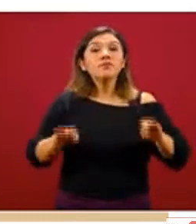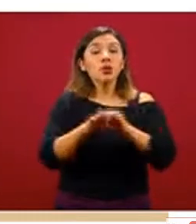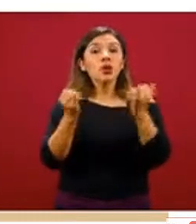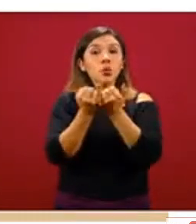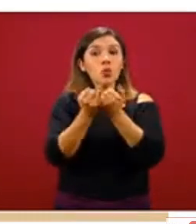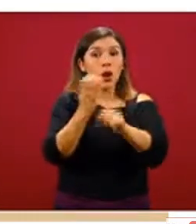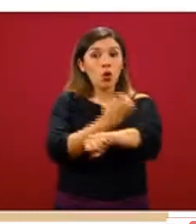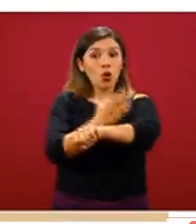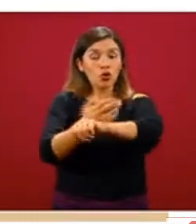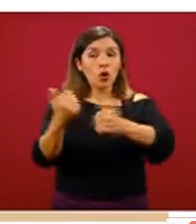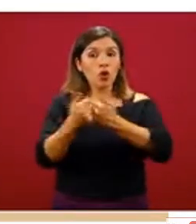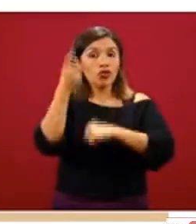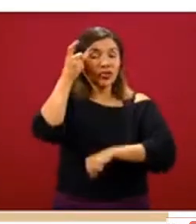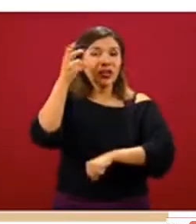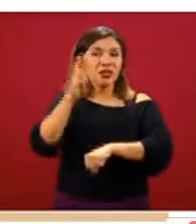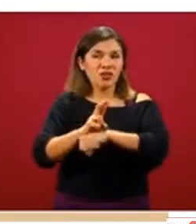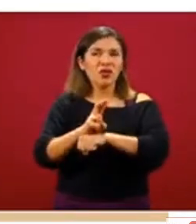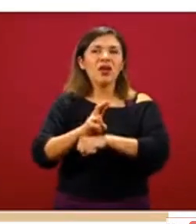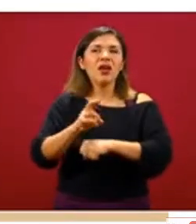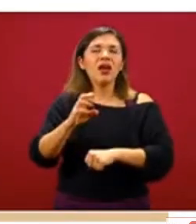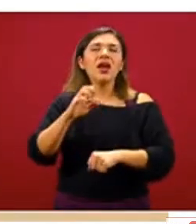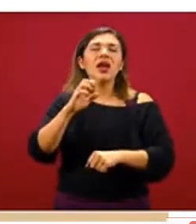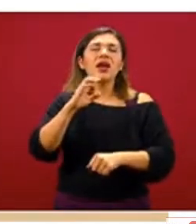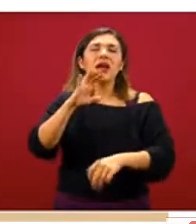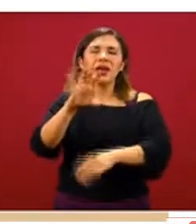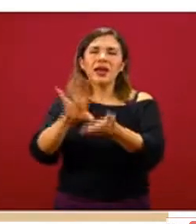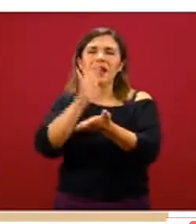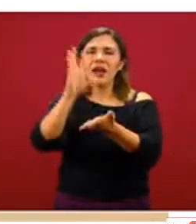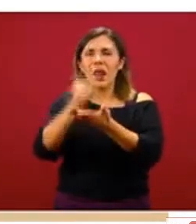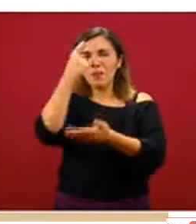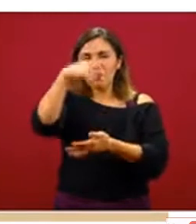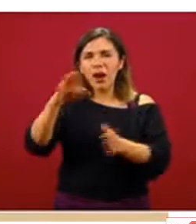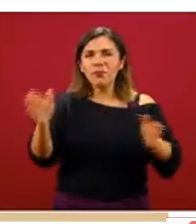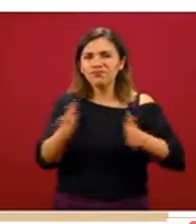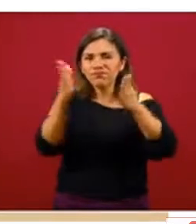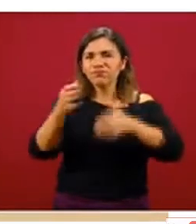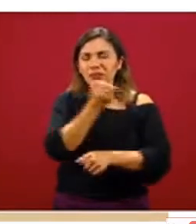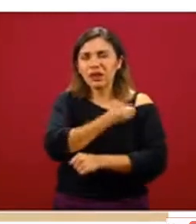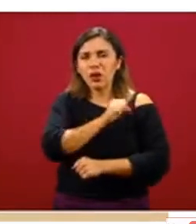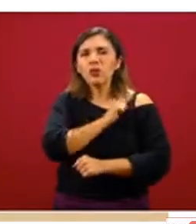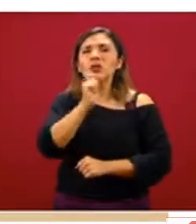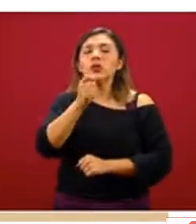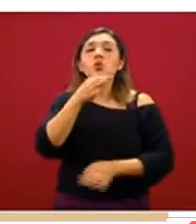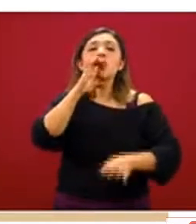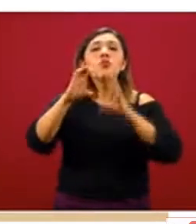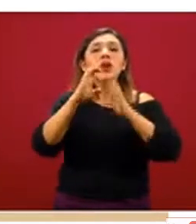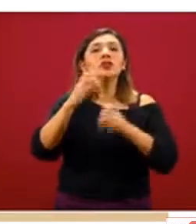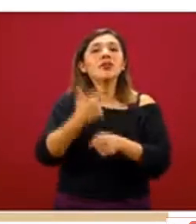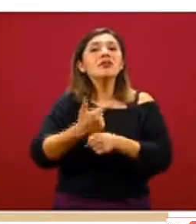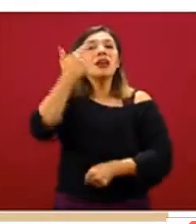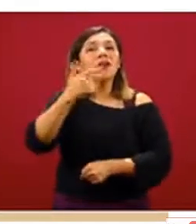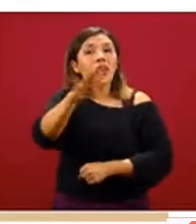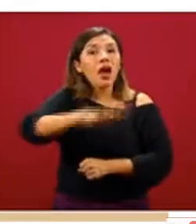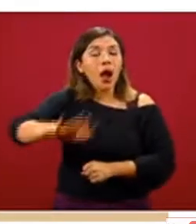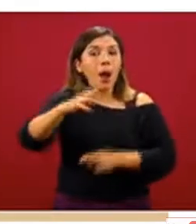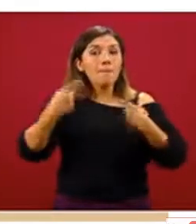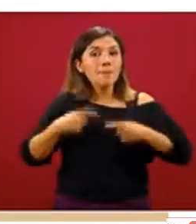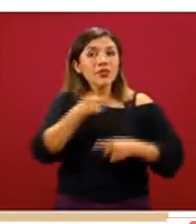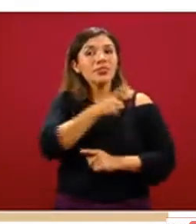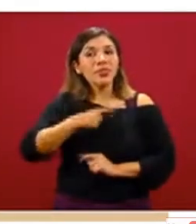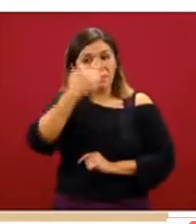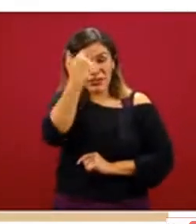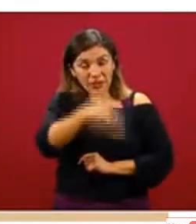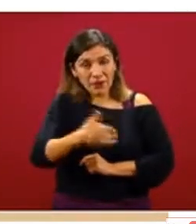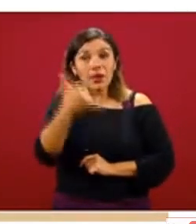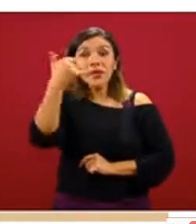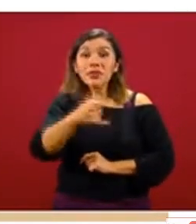también la Dirección General de Promoción de la Salud es la comunicación de riesgo a la población, y por otro lado es una cosa que a veces no se ve, pero